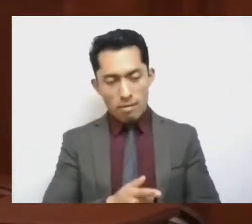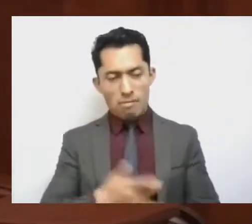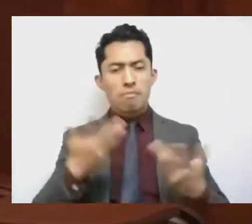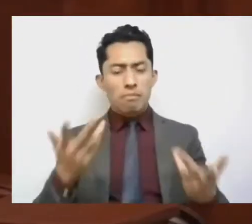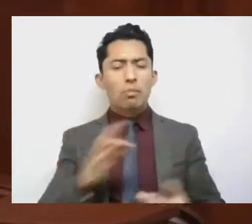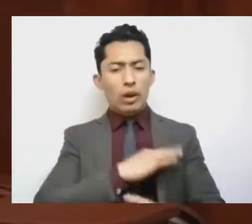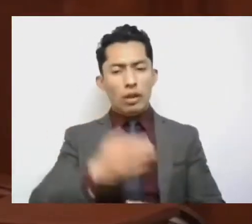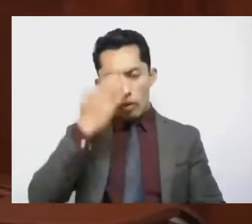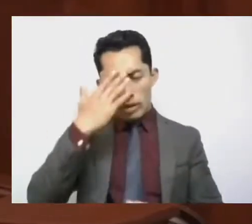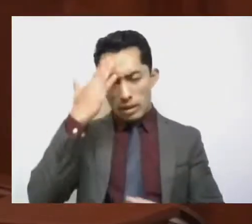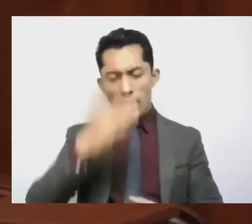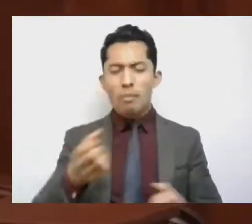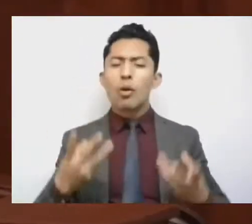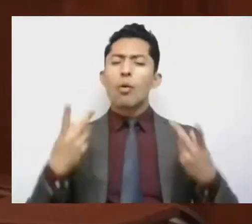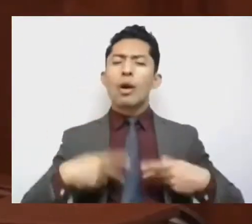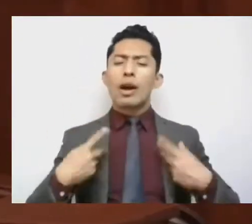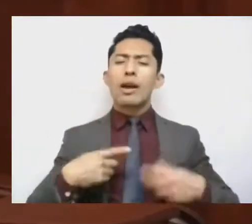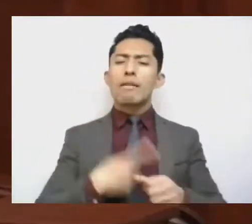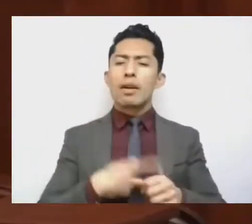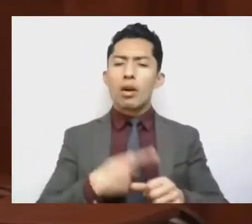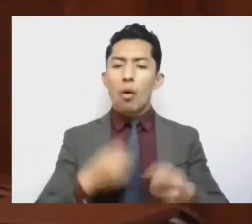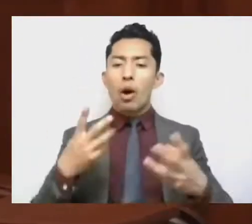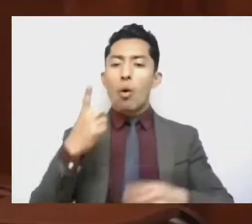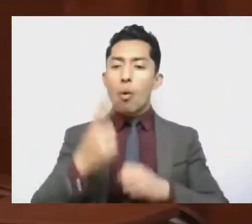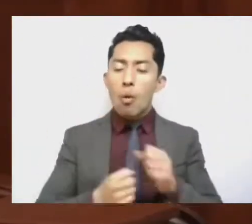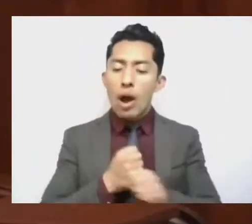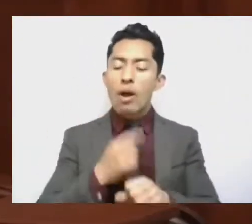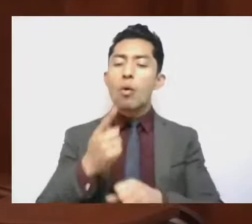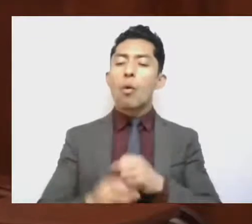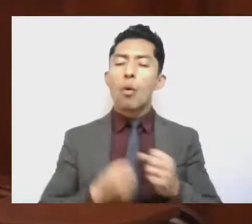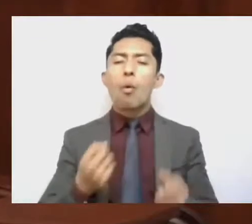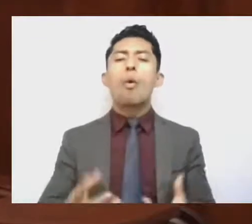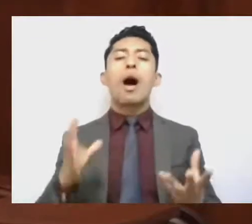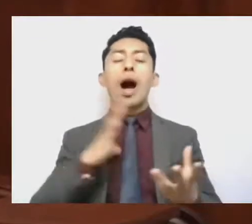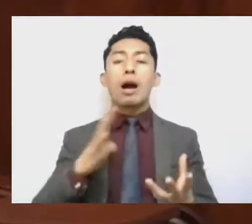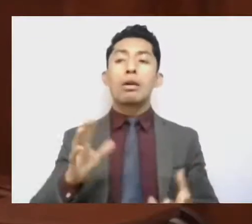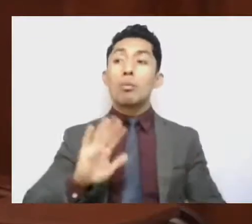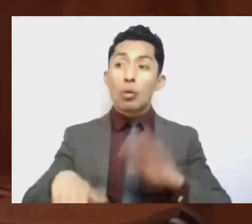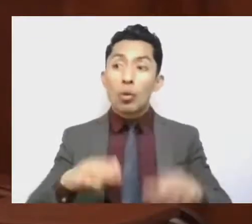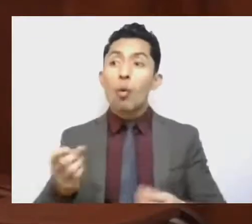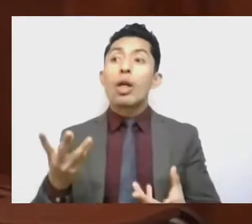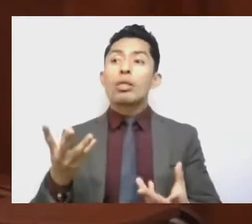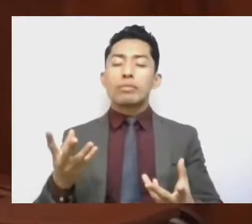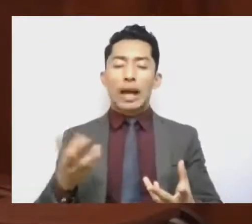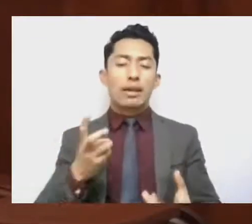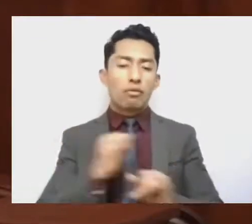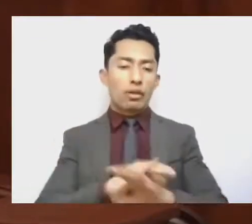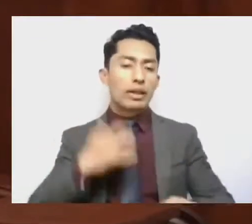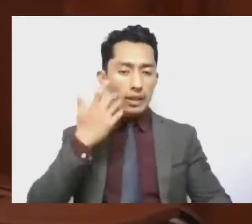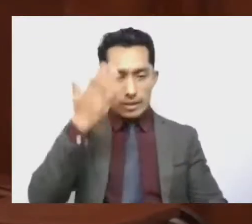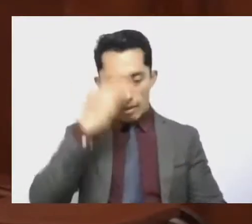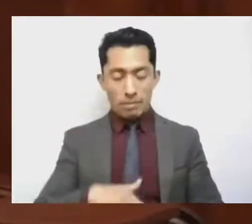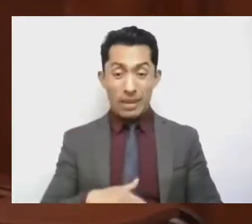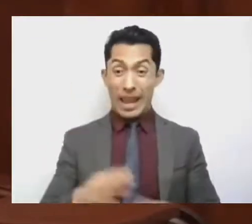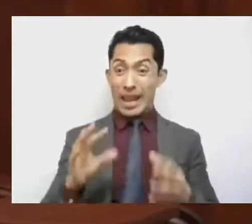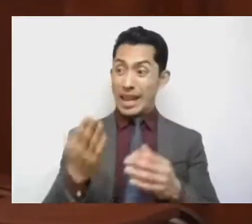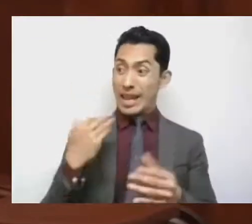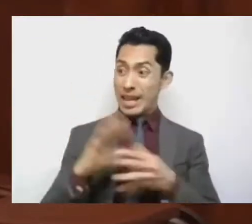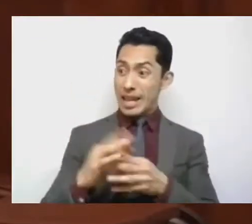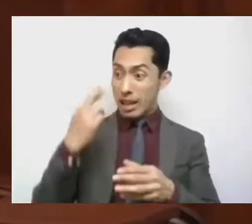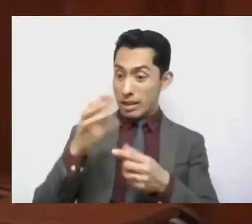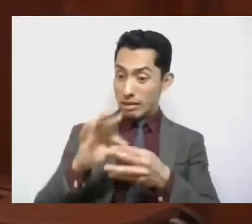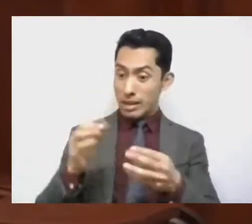conociendo cuántos pacientes hay año con año y cuántos ya no están. Por las razones anteriormente presentadas,